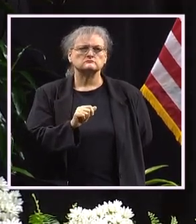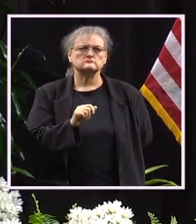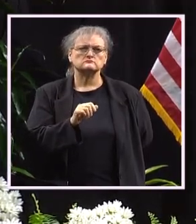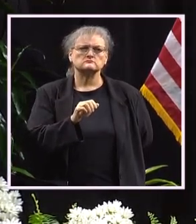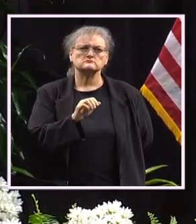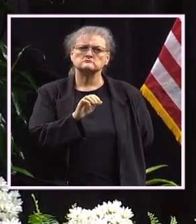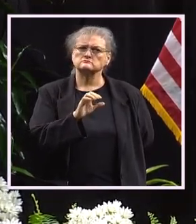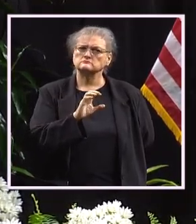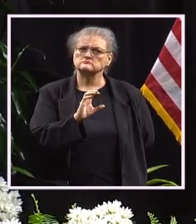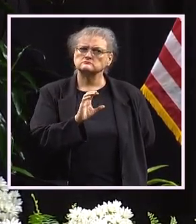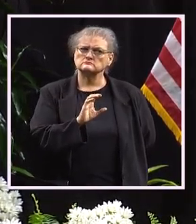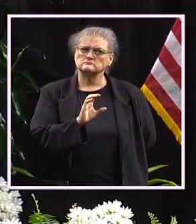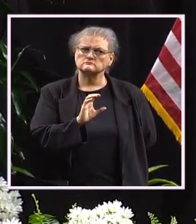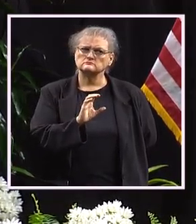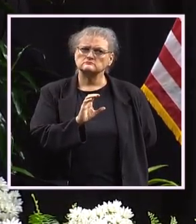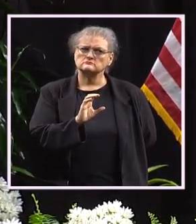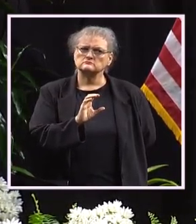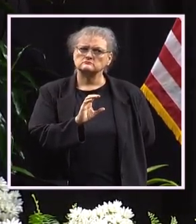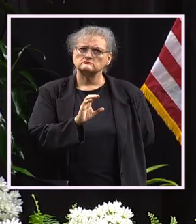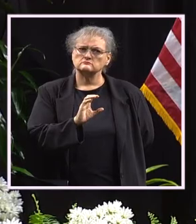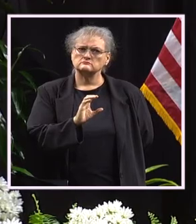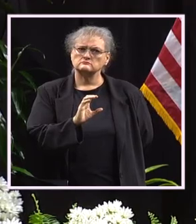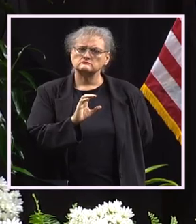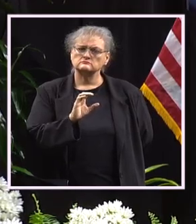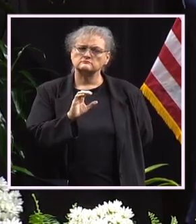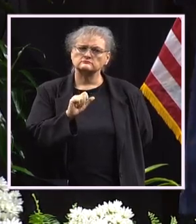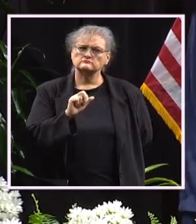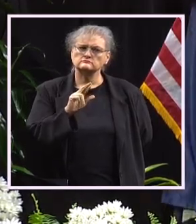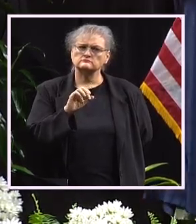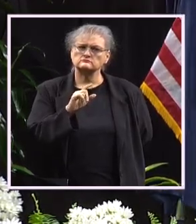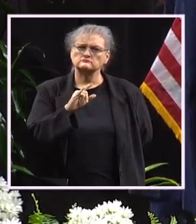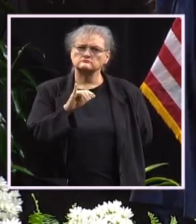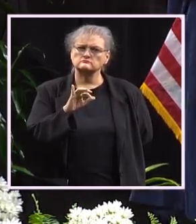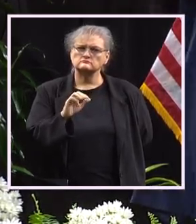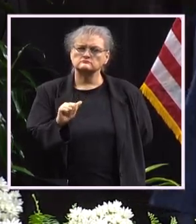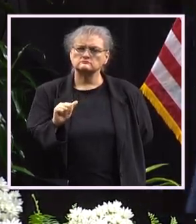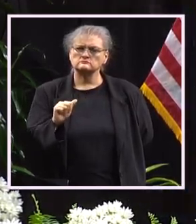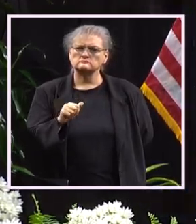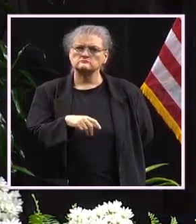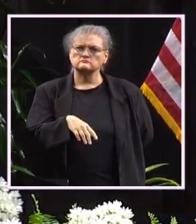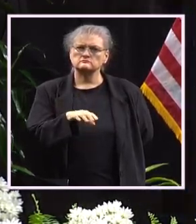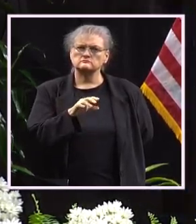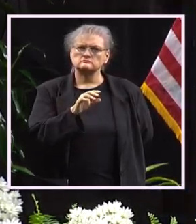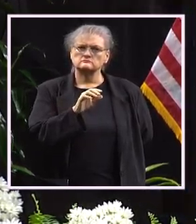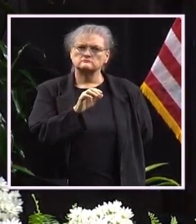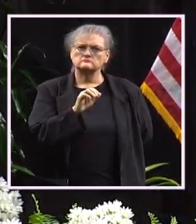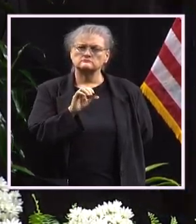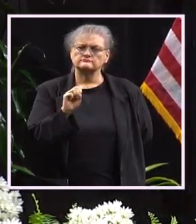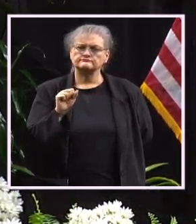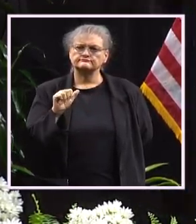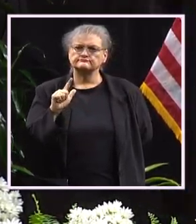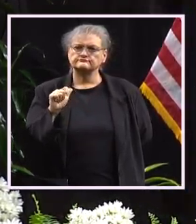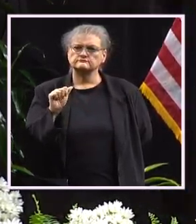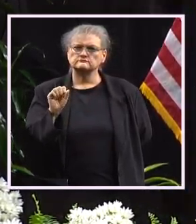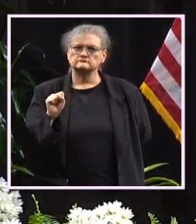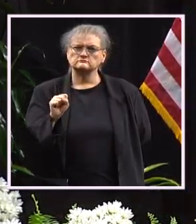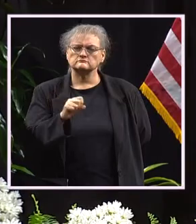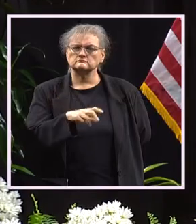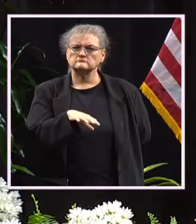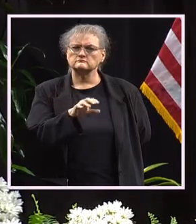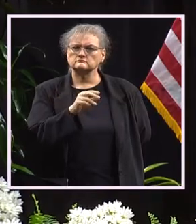Paulina Muñoz Santos, magna cum laude, Kira Renea Salas, Gabriel